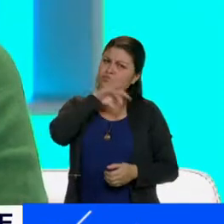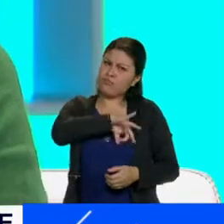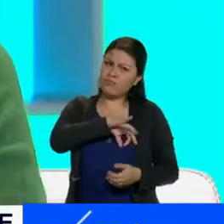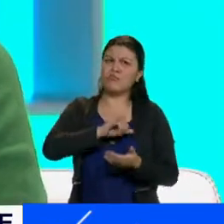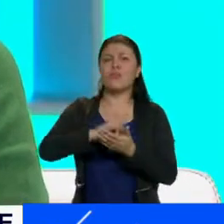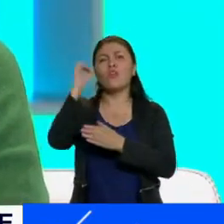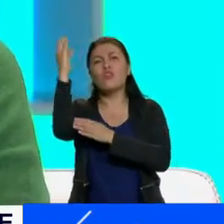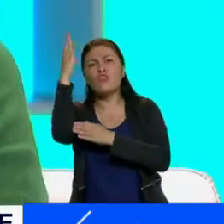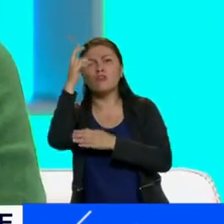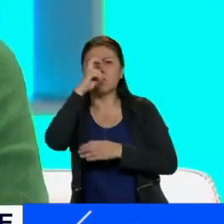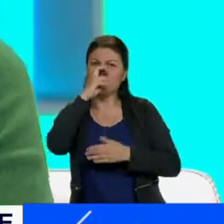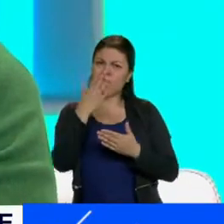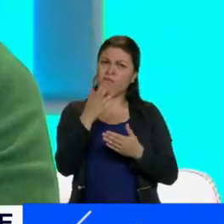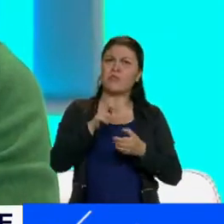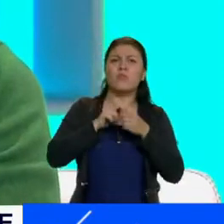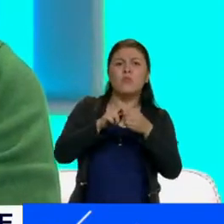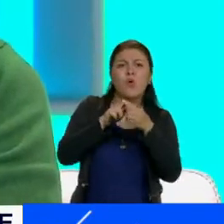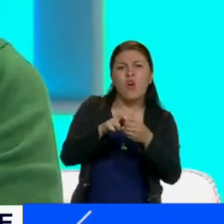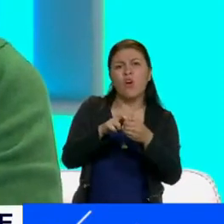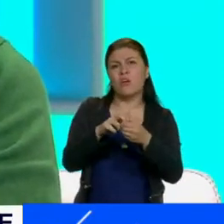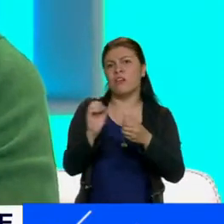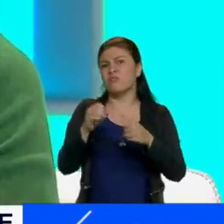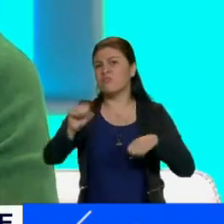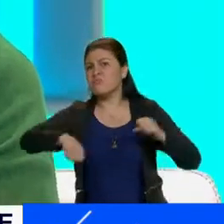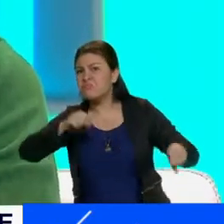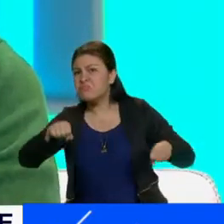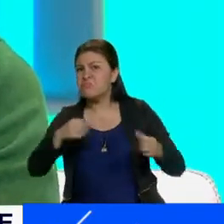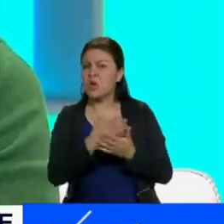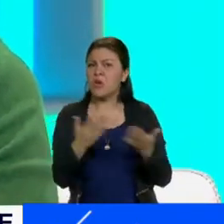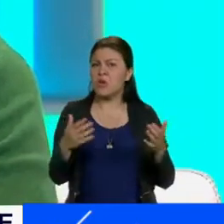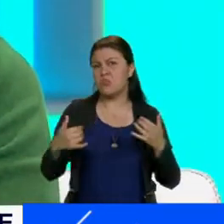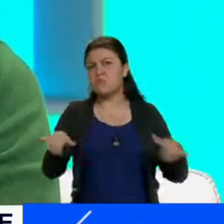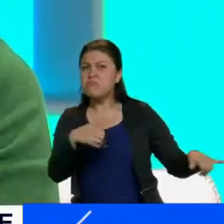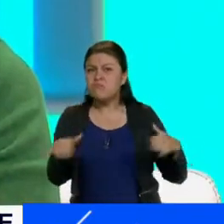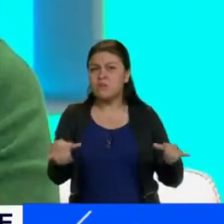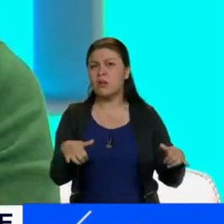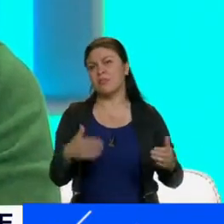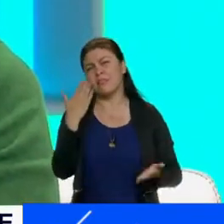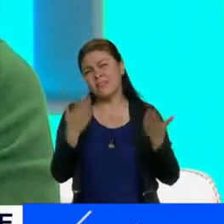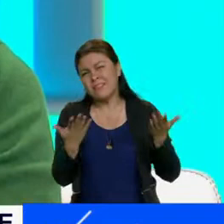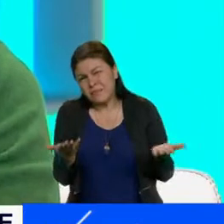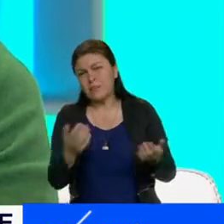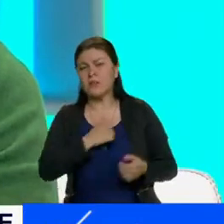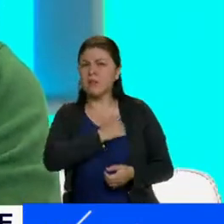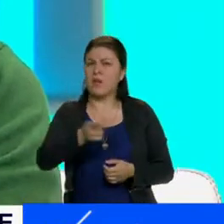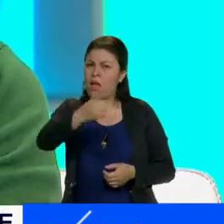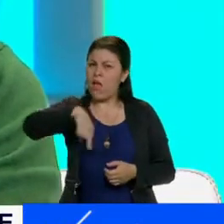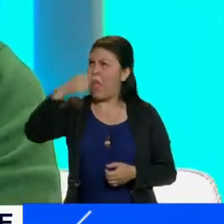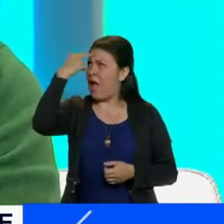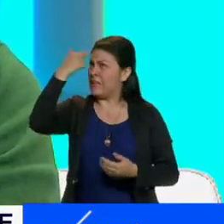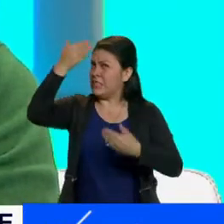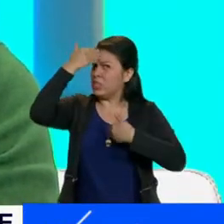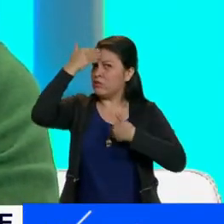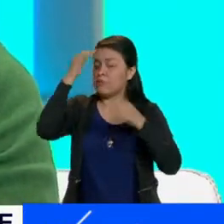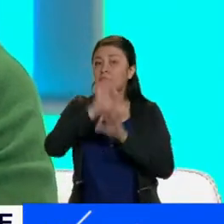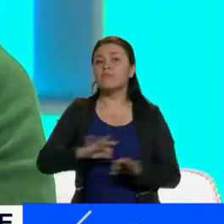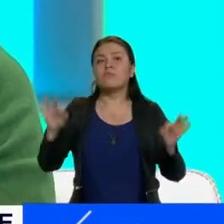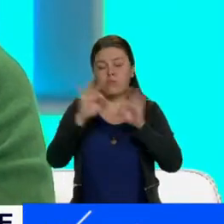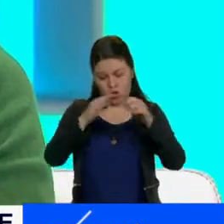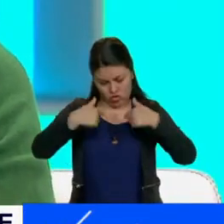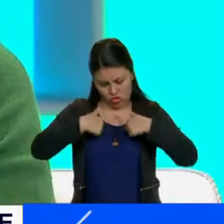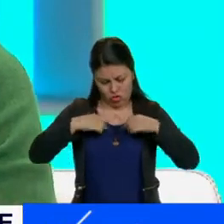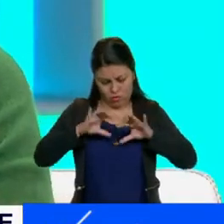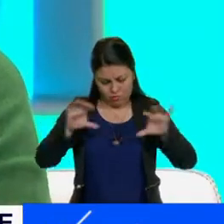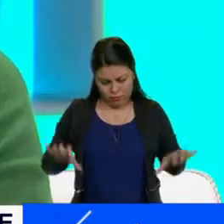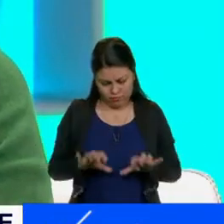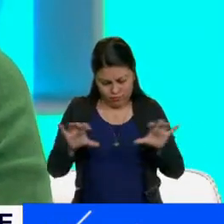cómo nos movilizamos. Son acciones que dependen qué consumimos, que dependen de mucho de nosotros y que